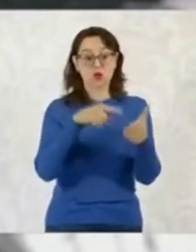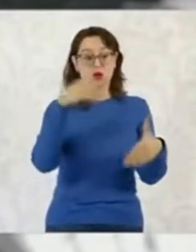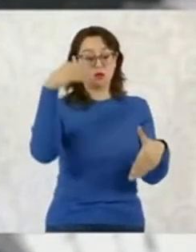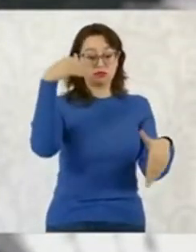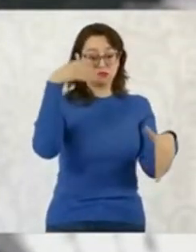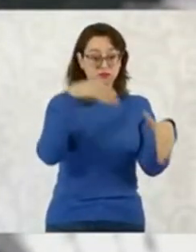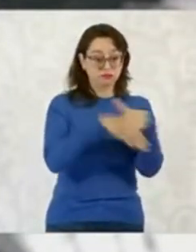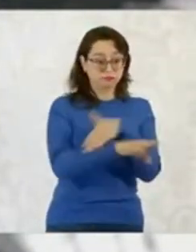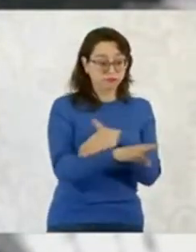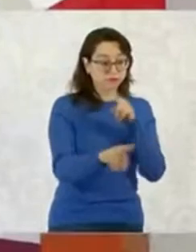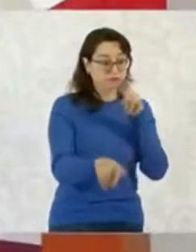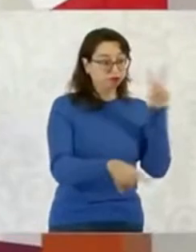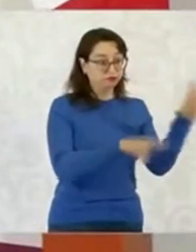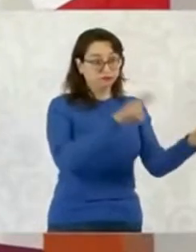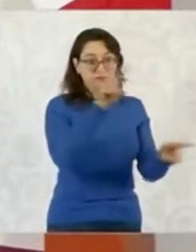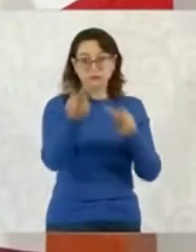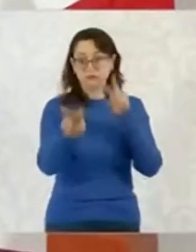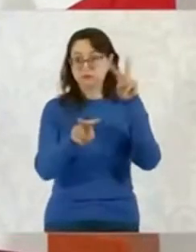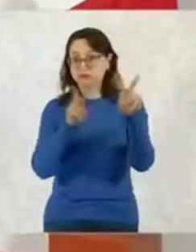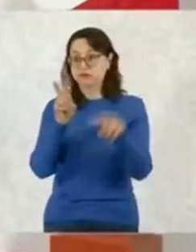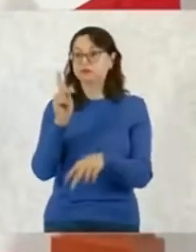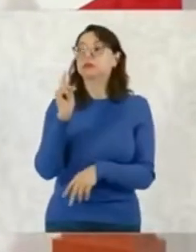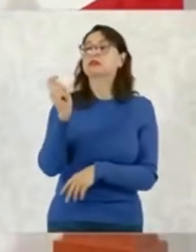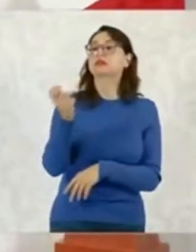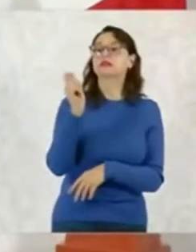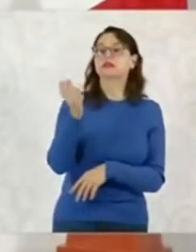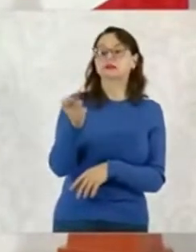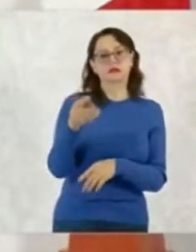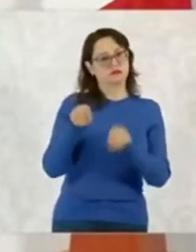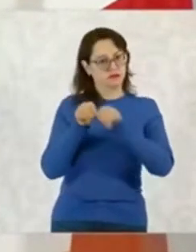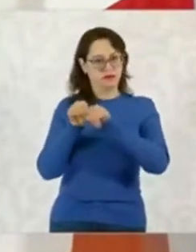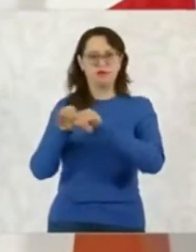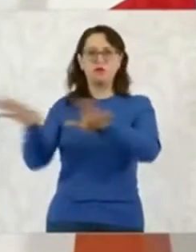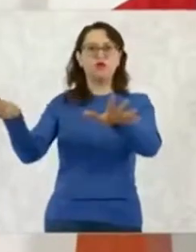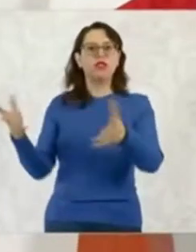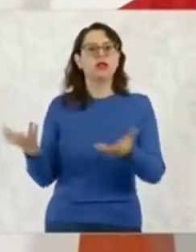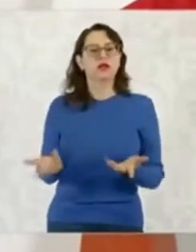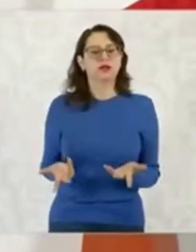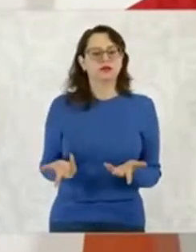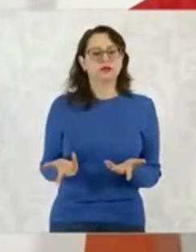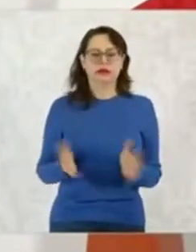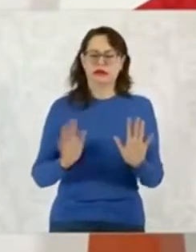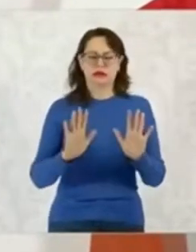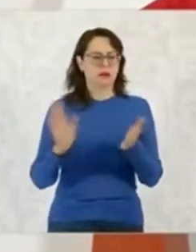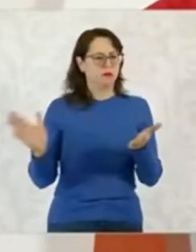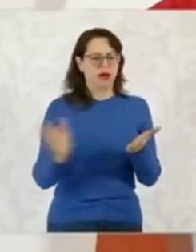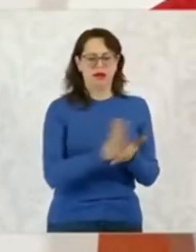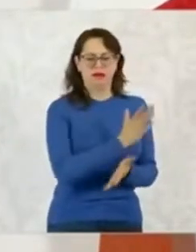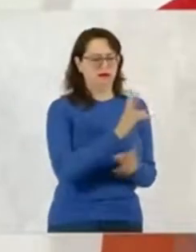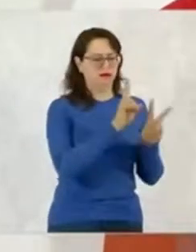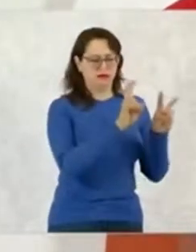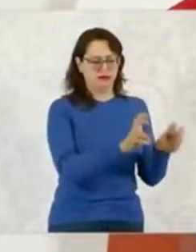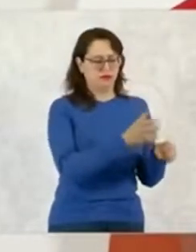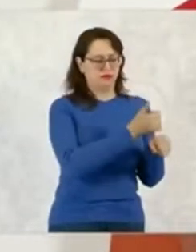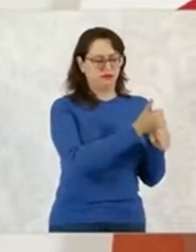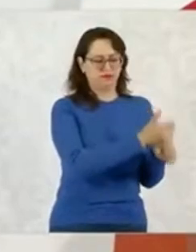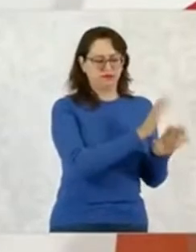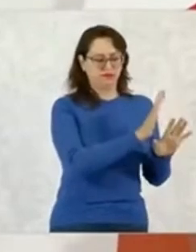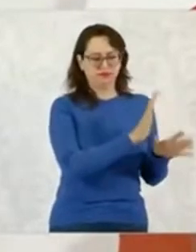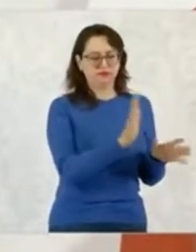situación de las víctimas y de los familiares de los colectivos, que diga qué